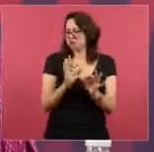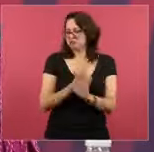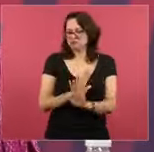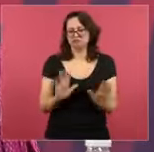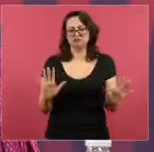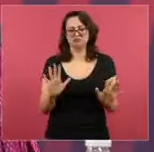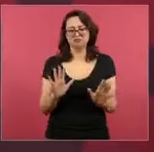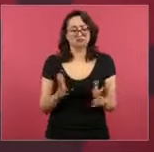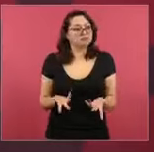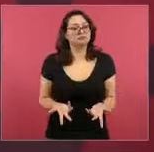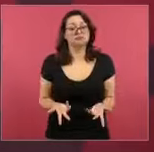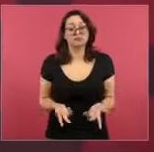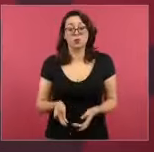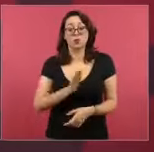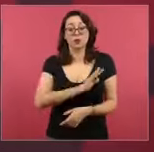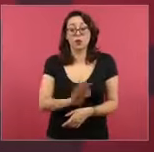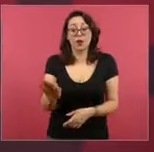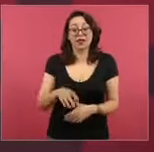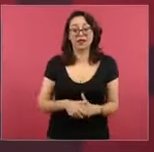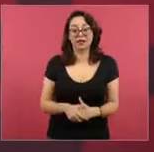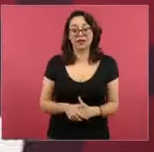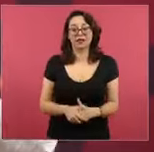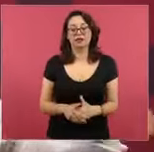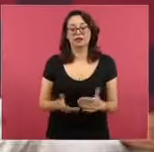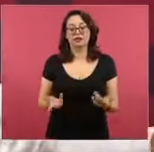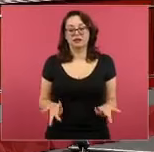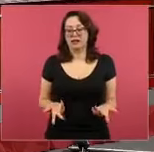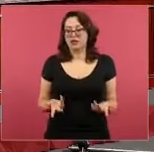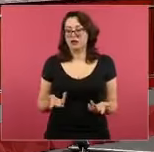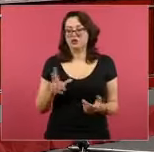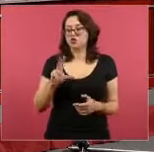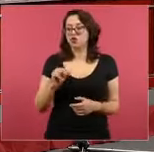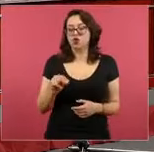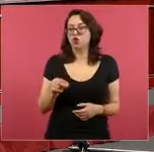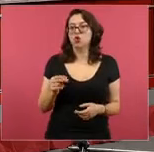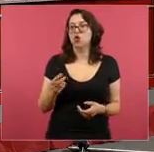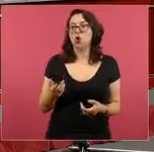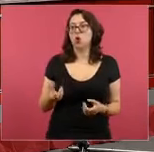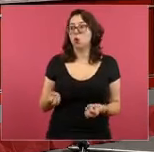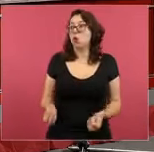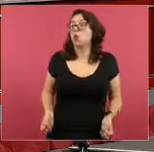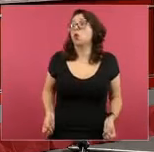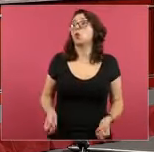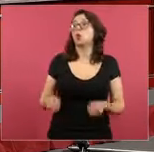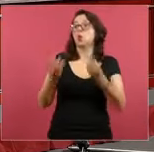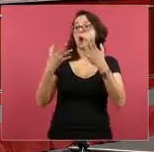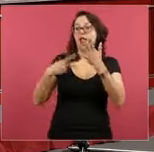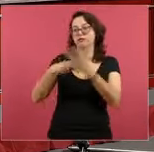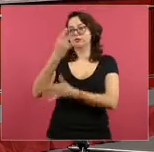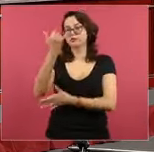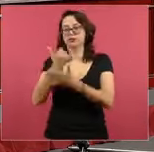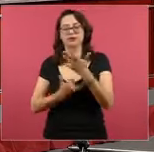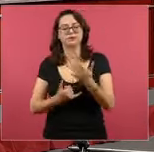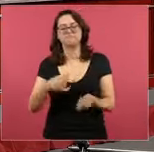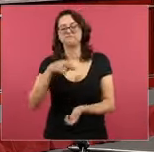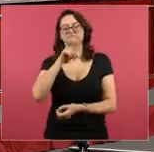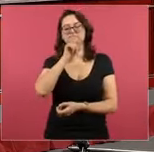de cantidad, es fundamental, es de lo que estuvo diciendo Juan Manuel, Marcel y Ángel el día de